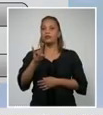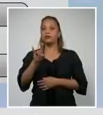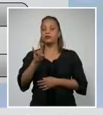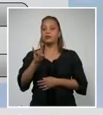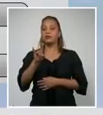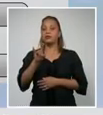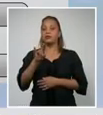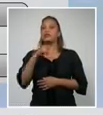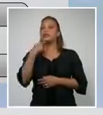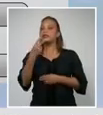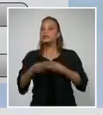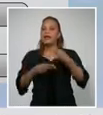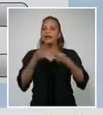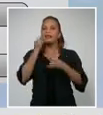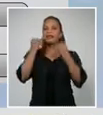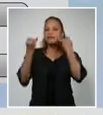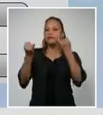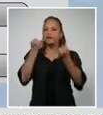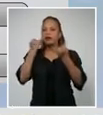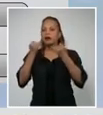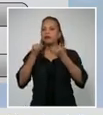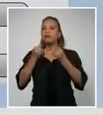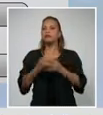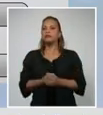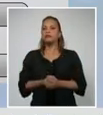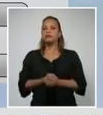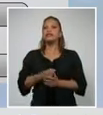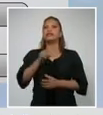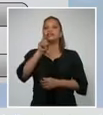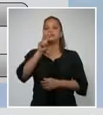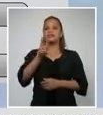ha podido identificar